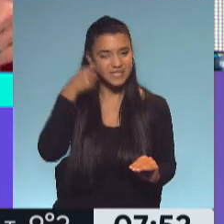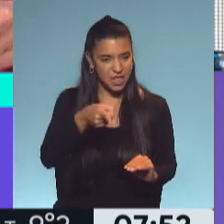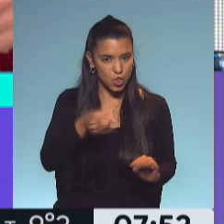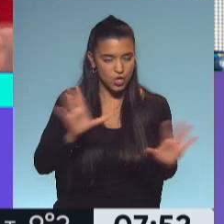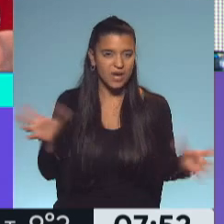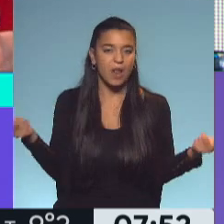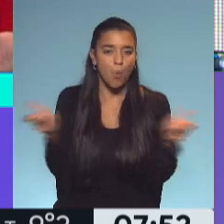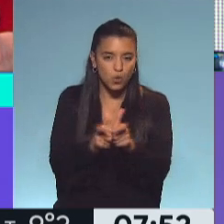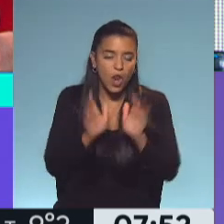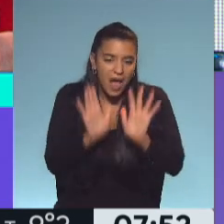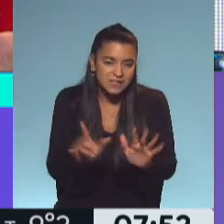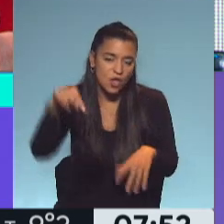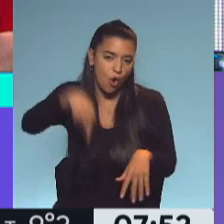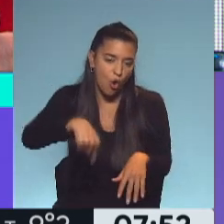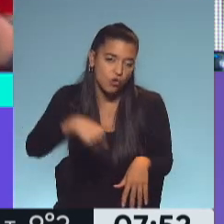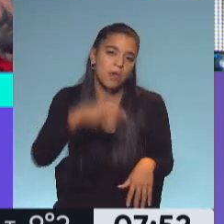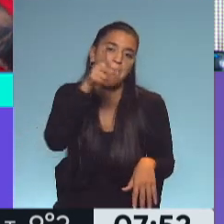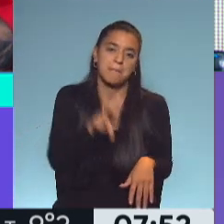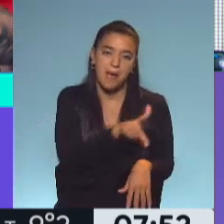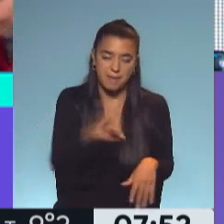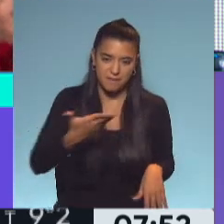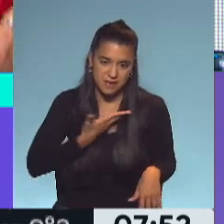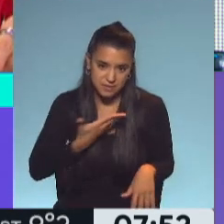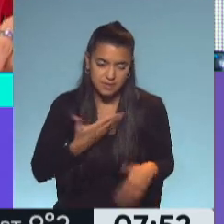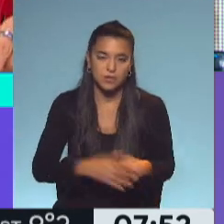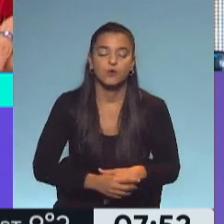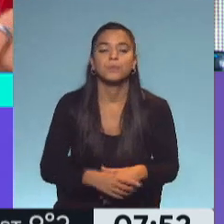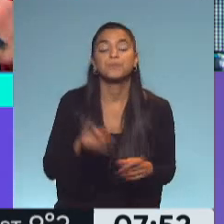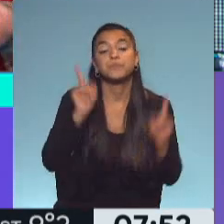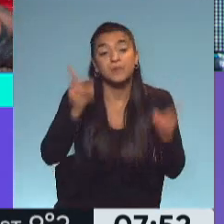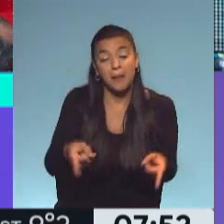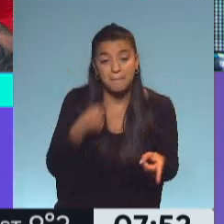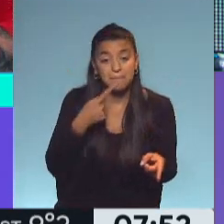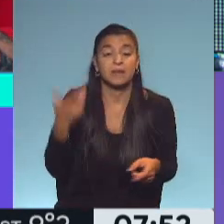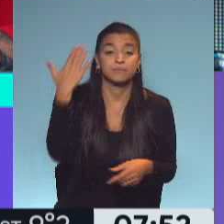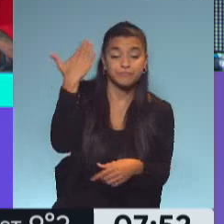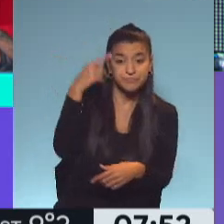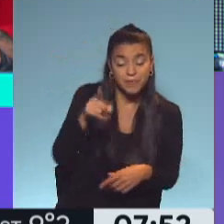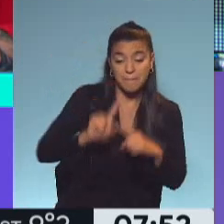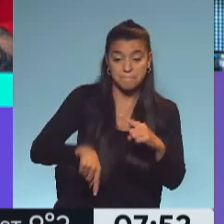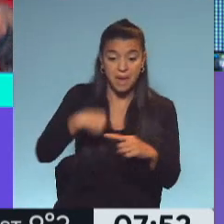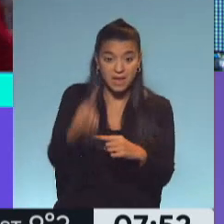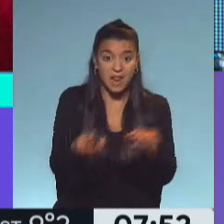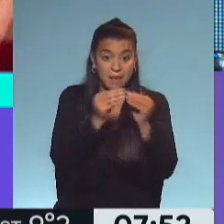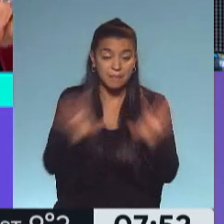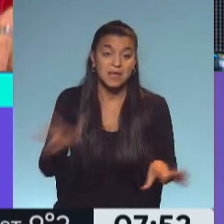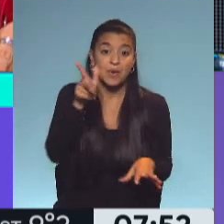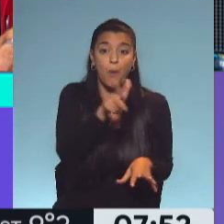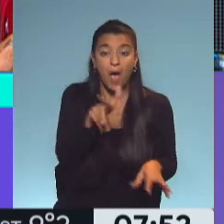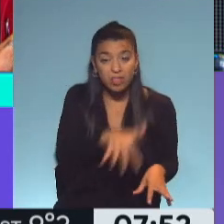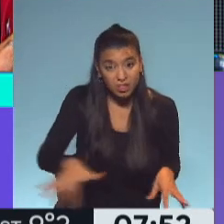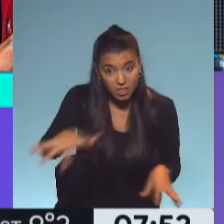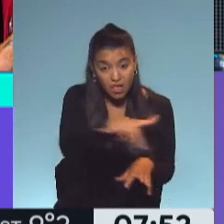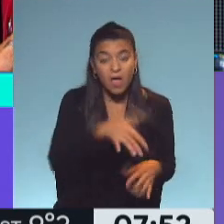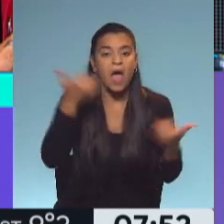esta reunión, en la de hoy con el Papa Francisco, y además en este seminario que empieza mañana en el contexto del Vaticano va a